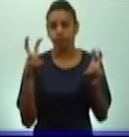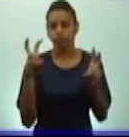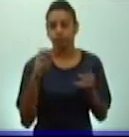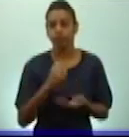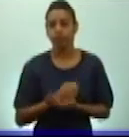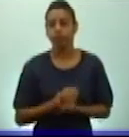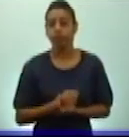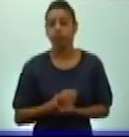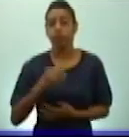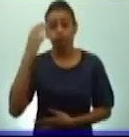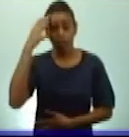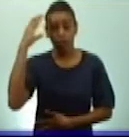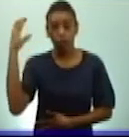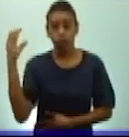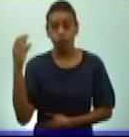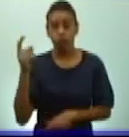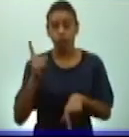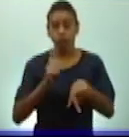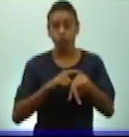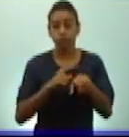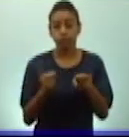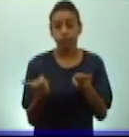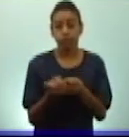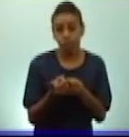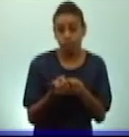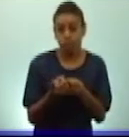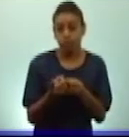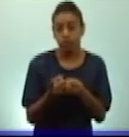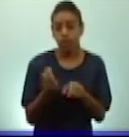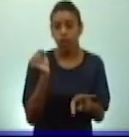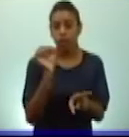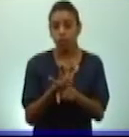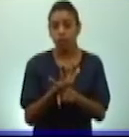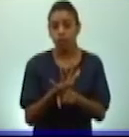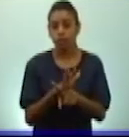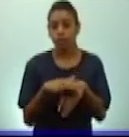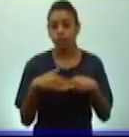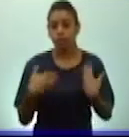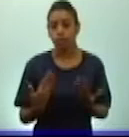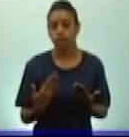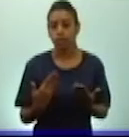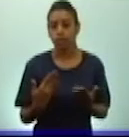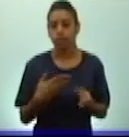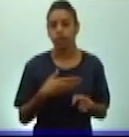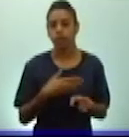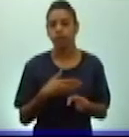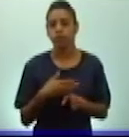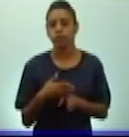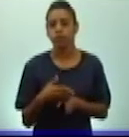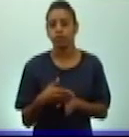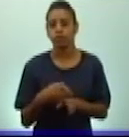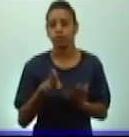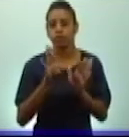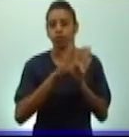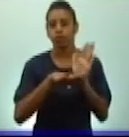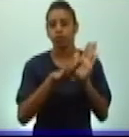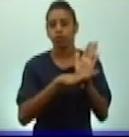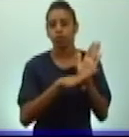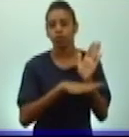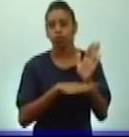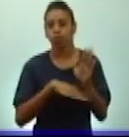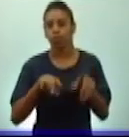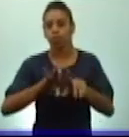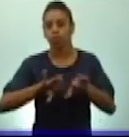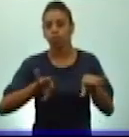el gobierno provisional creado comienza entonces a llevar a cabo la desintegración